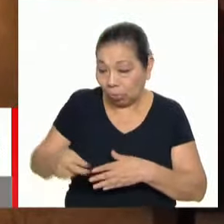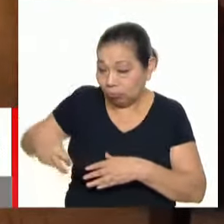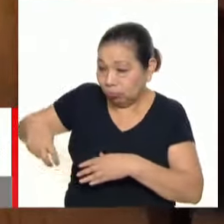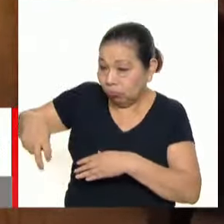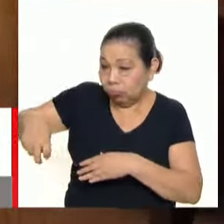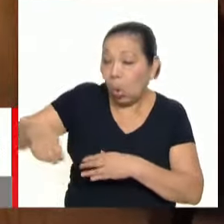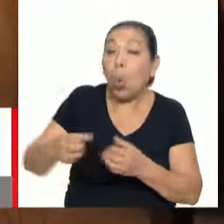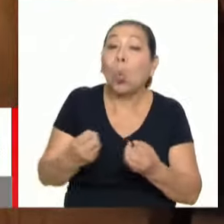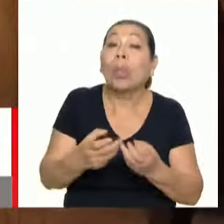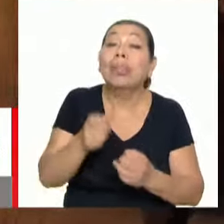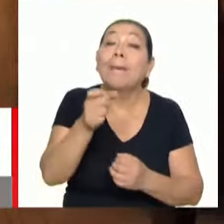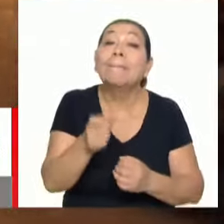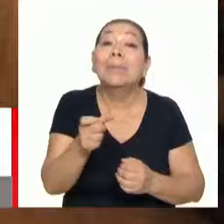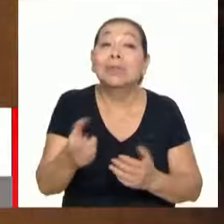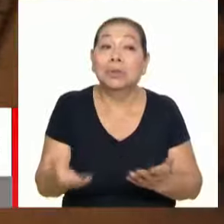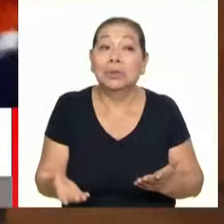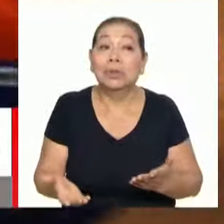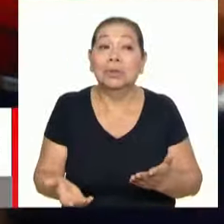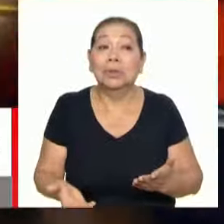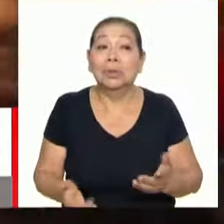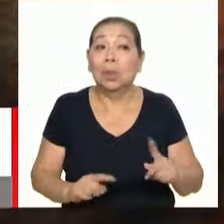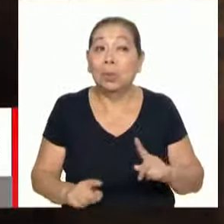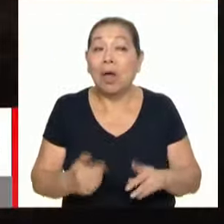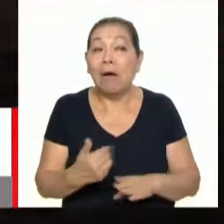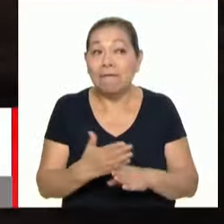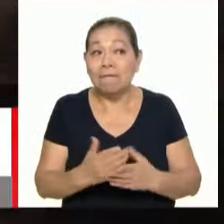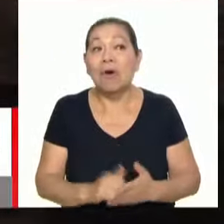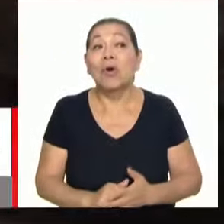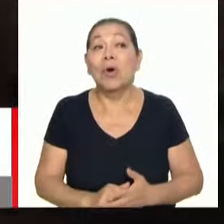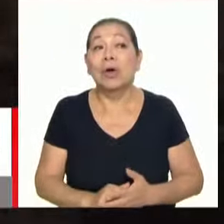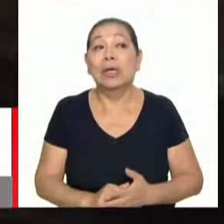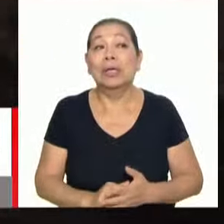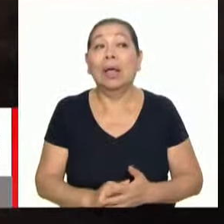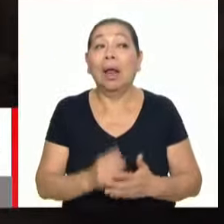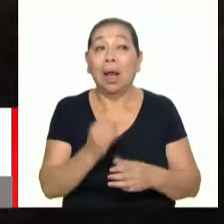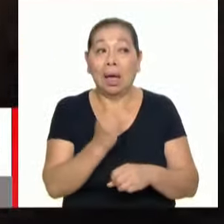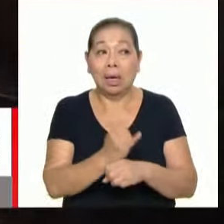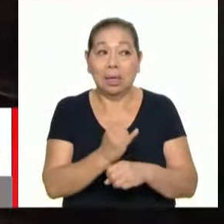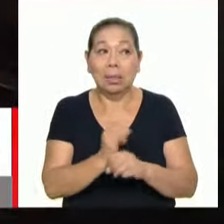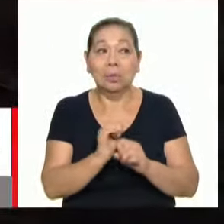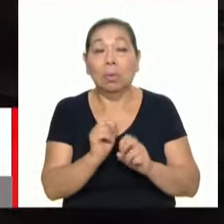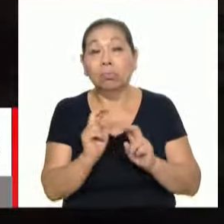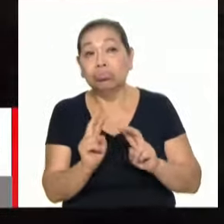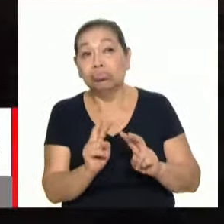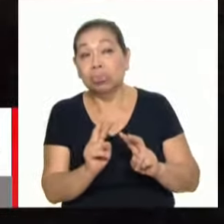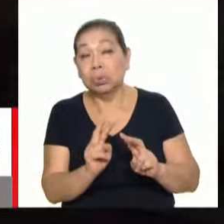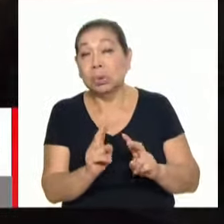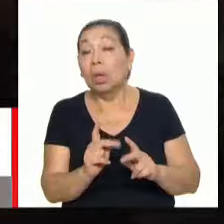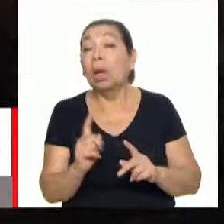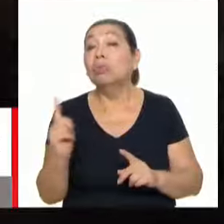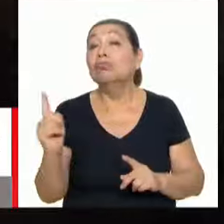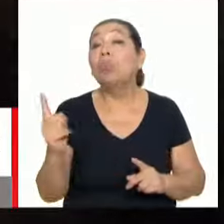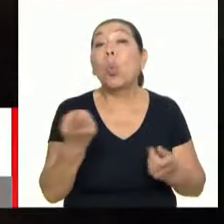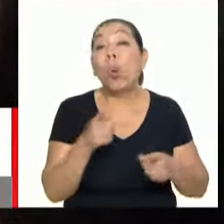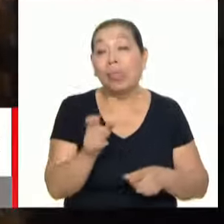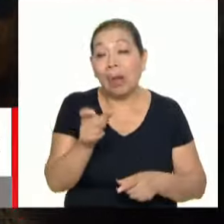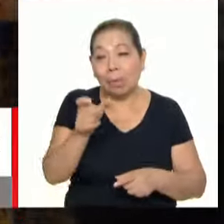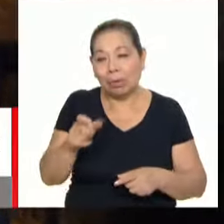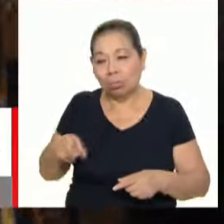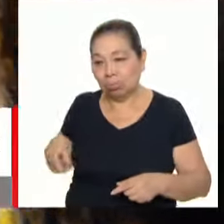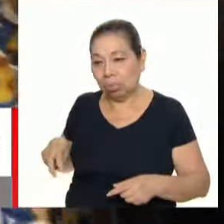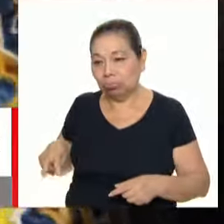aforo que nos tiene que dar de alguna manera la iglesia para poder hacer un circuito de ingresos